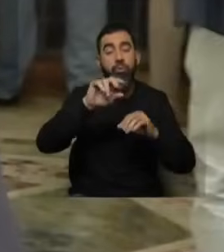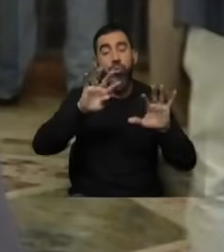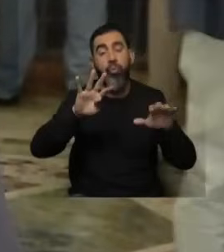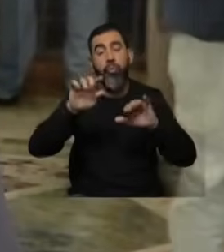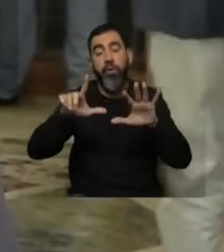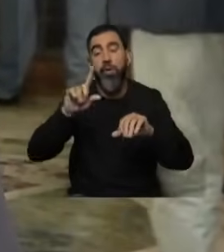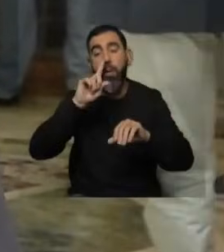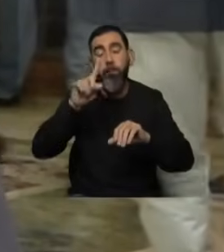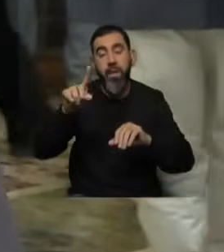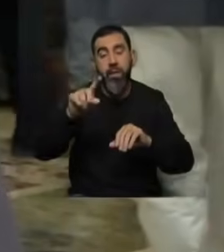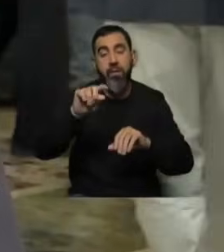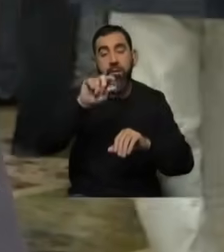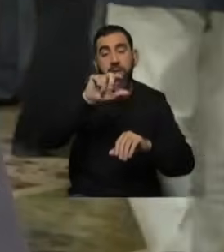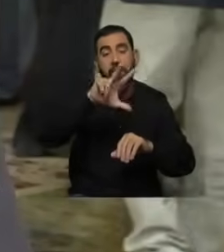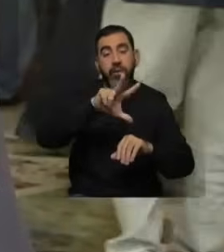397